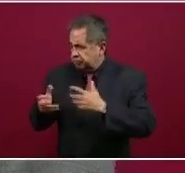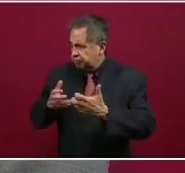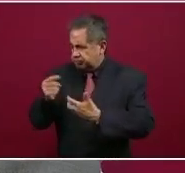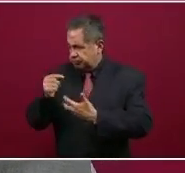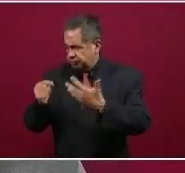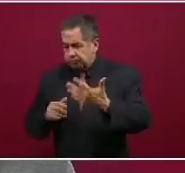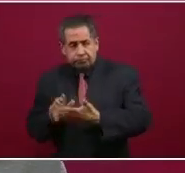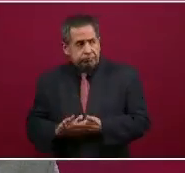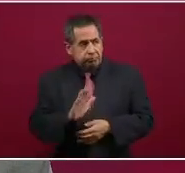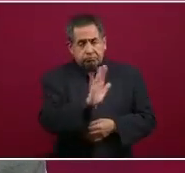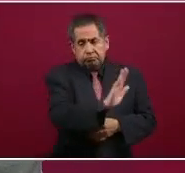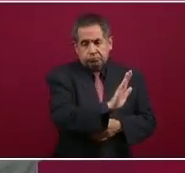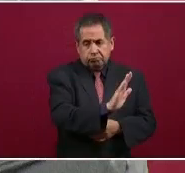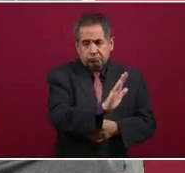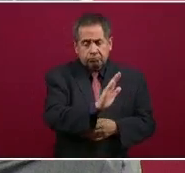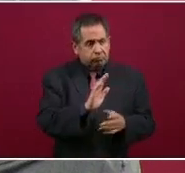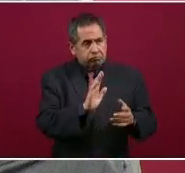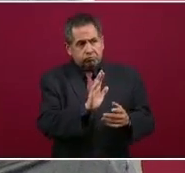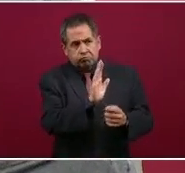y es